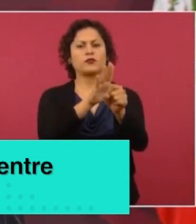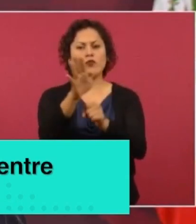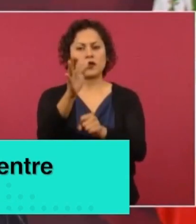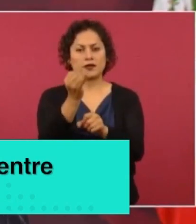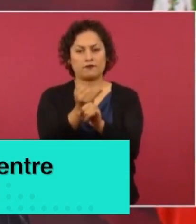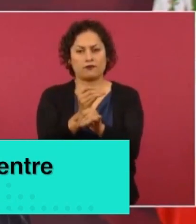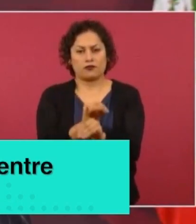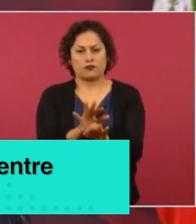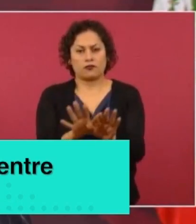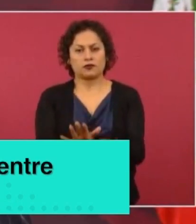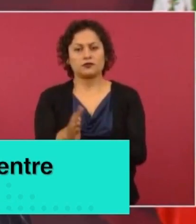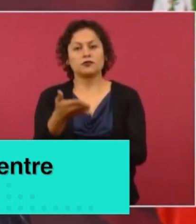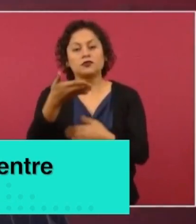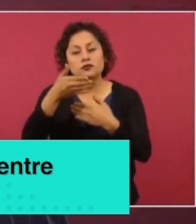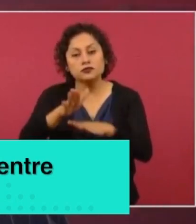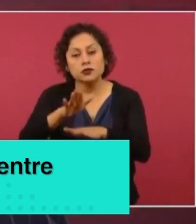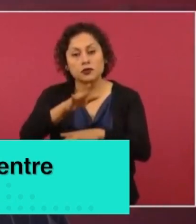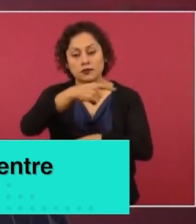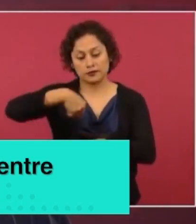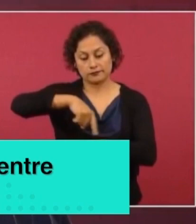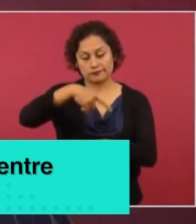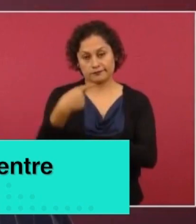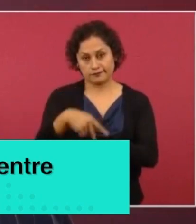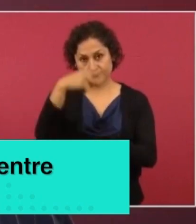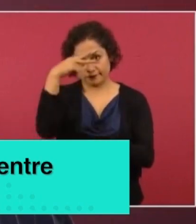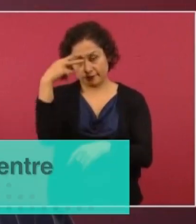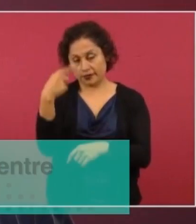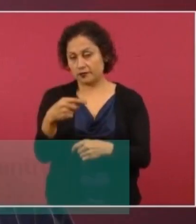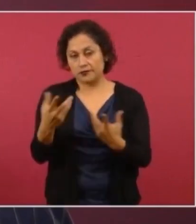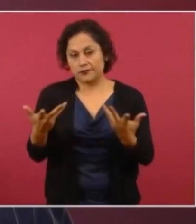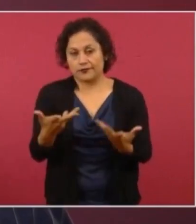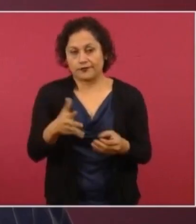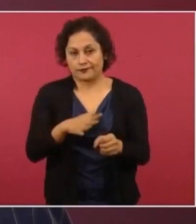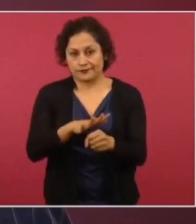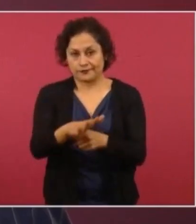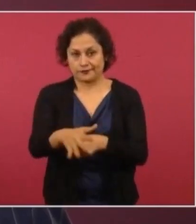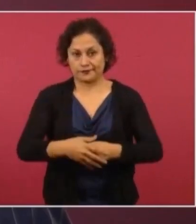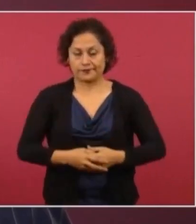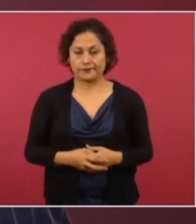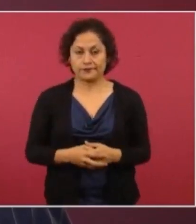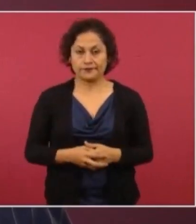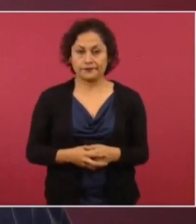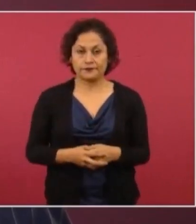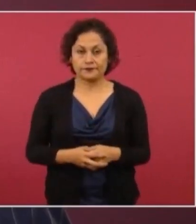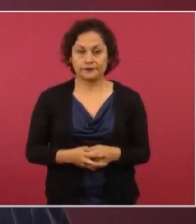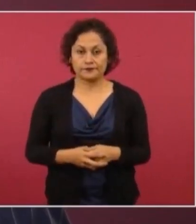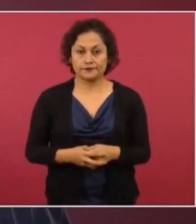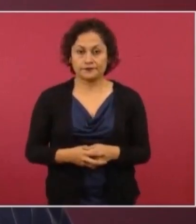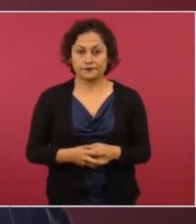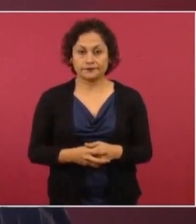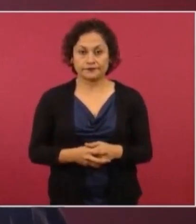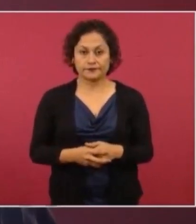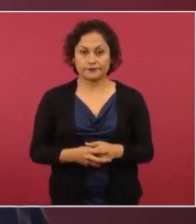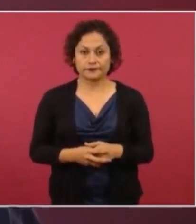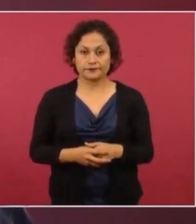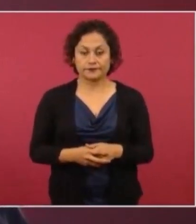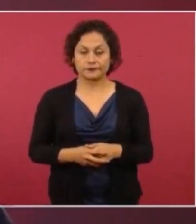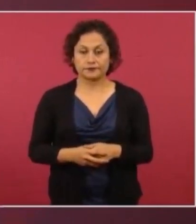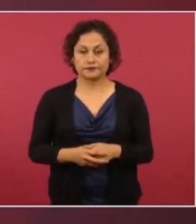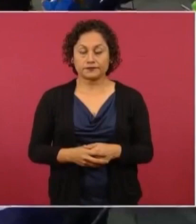en